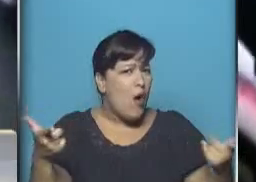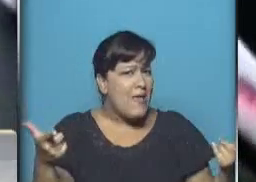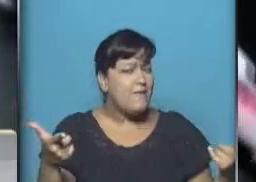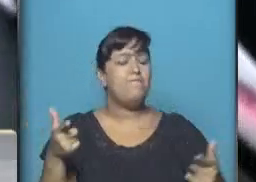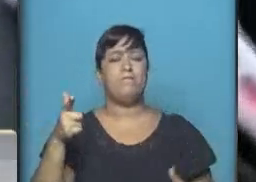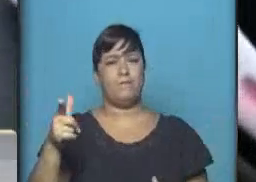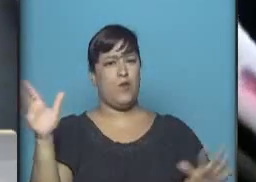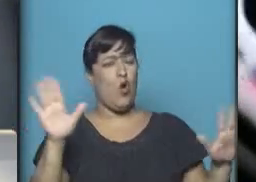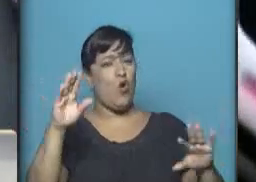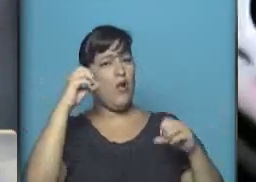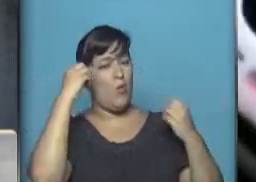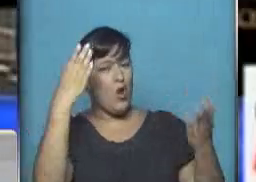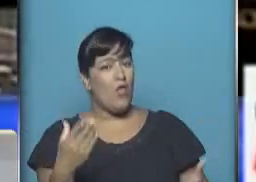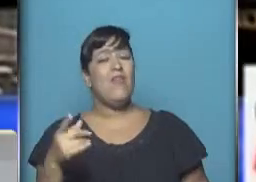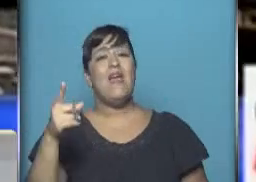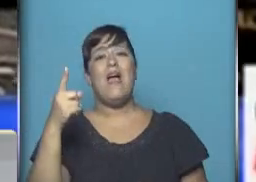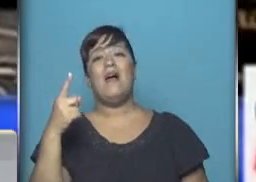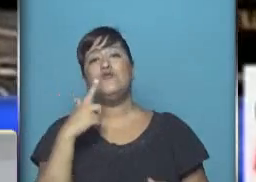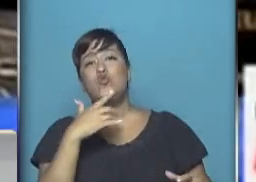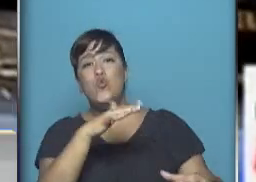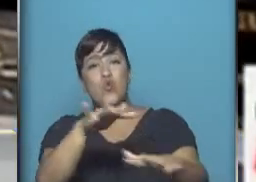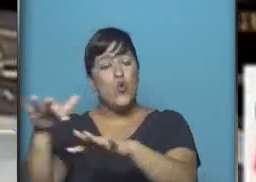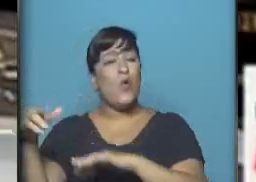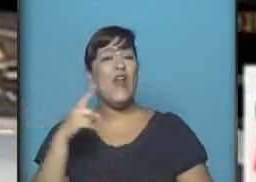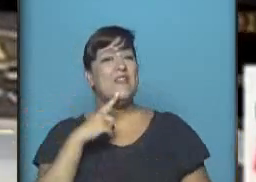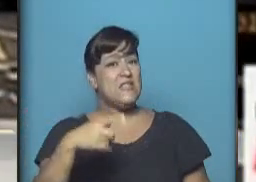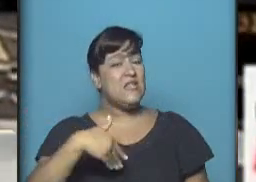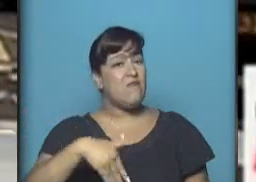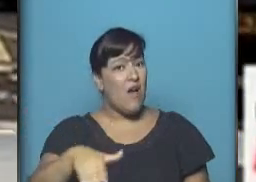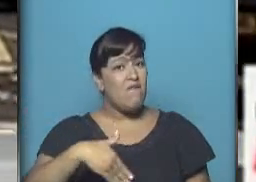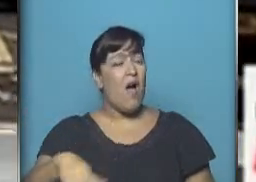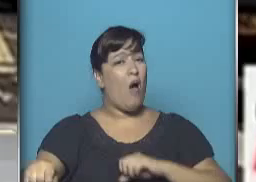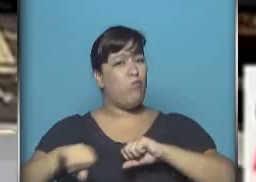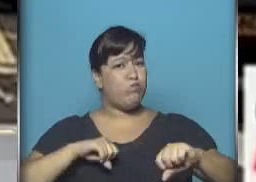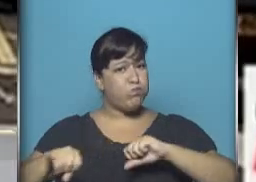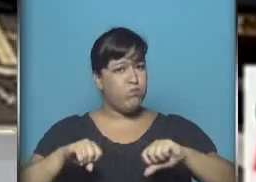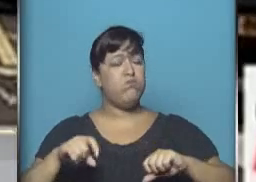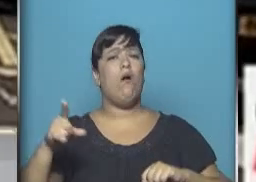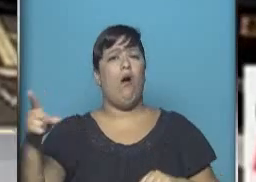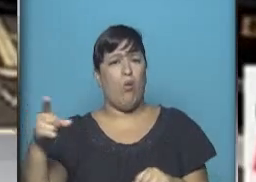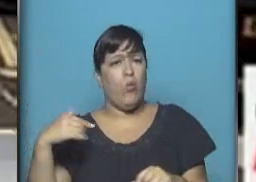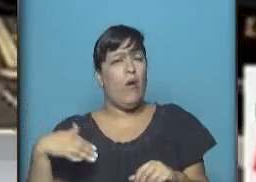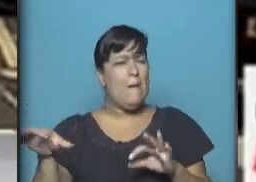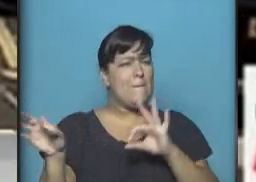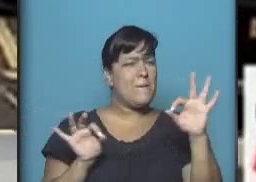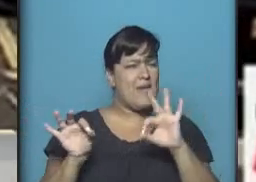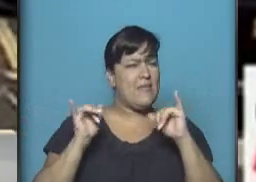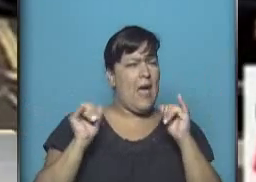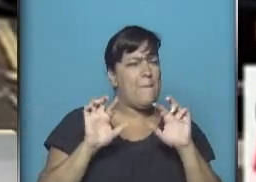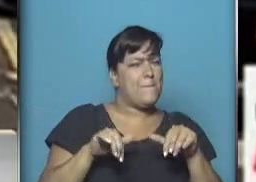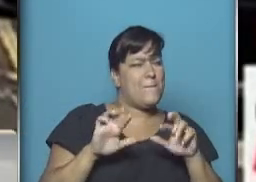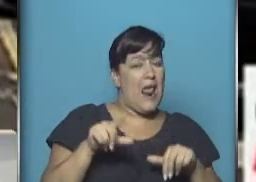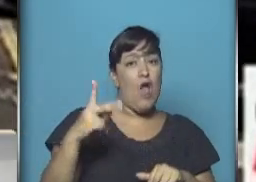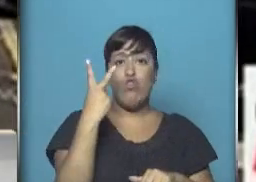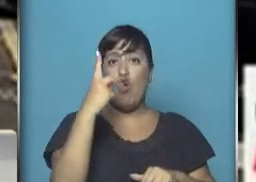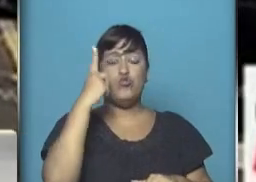Hola, buenos días. Bueno, las primeras hipótesis parece que van a que era un atentado muy calculado. Dos